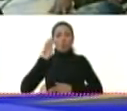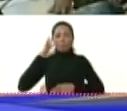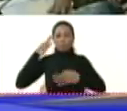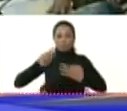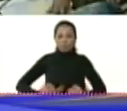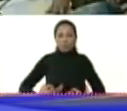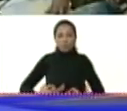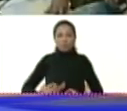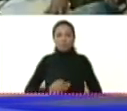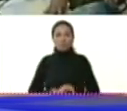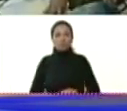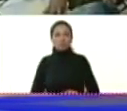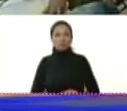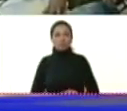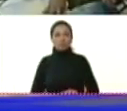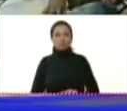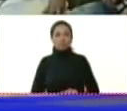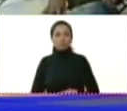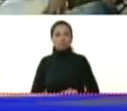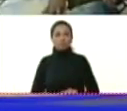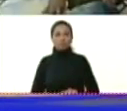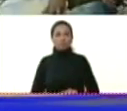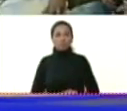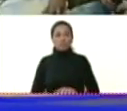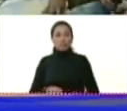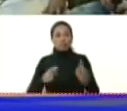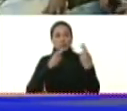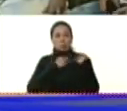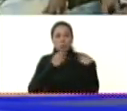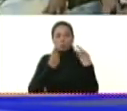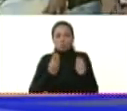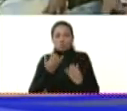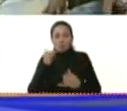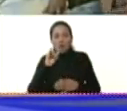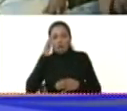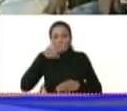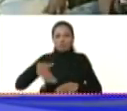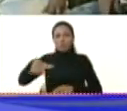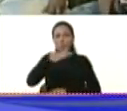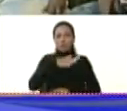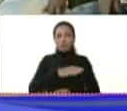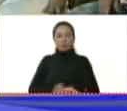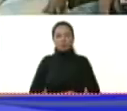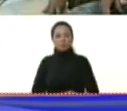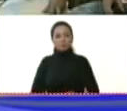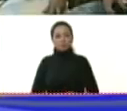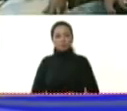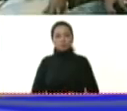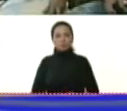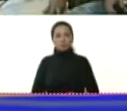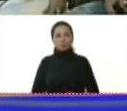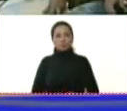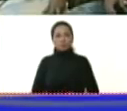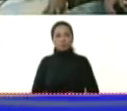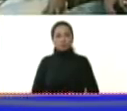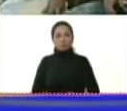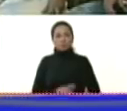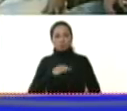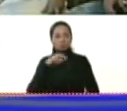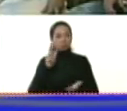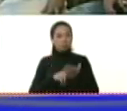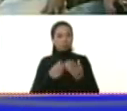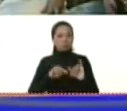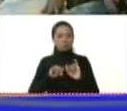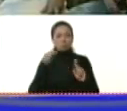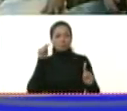comprometimos, que es distinto. Estamos comprometidos con el pueblo y hemos cumplido con